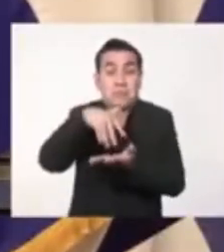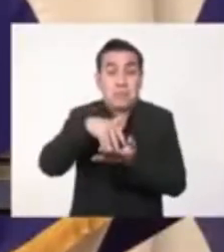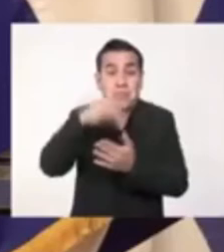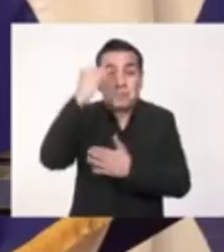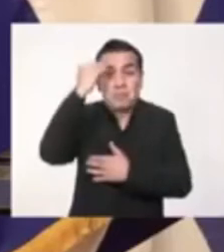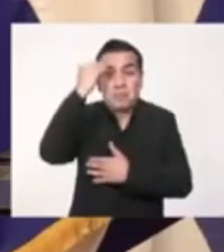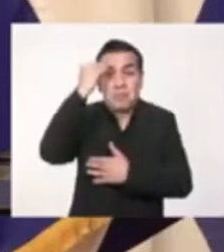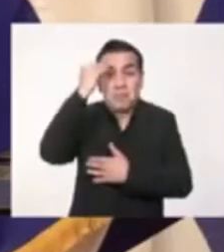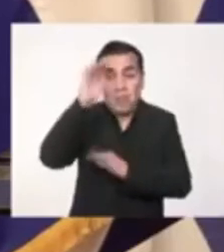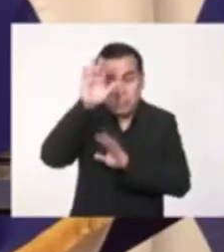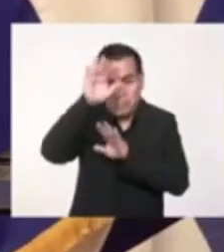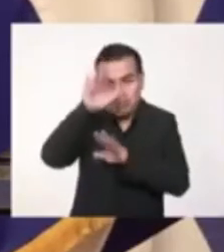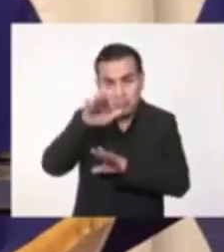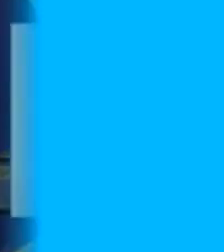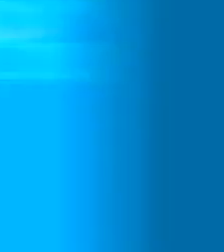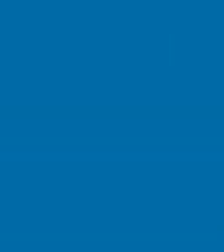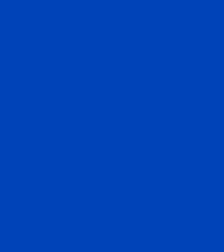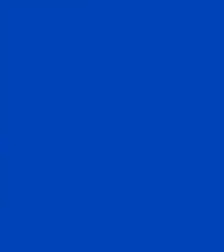El Salvador.